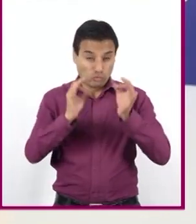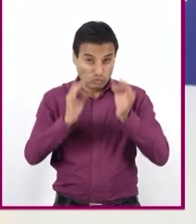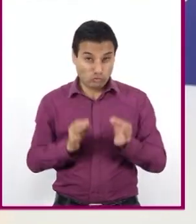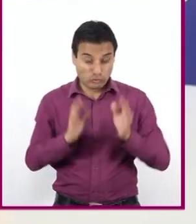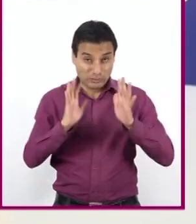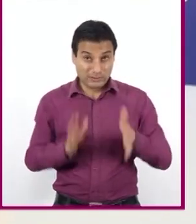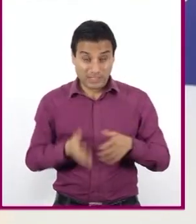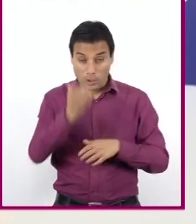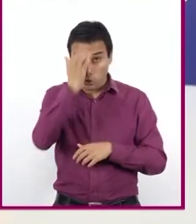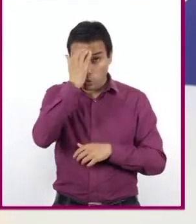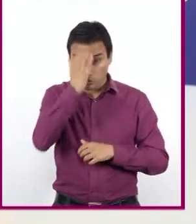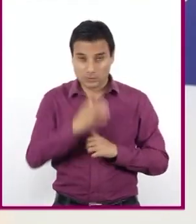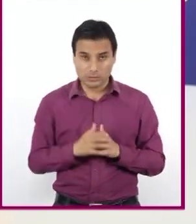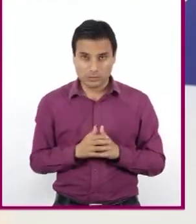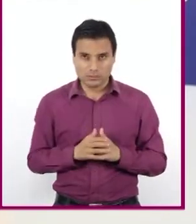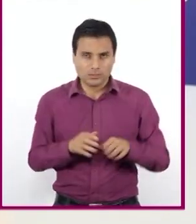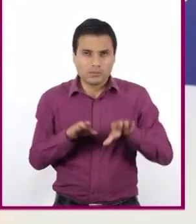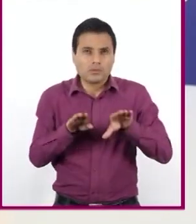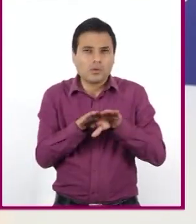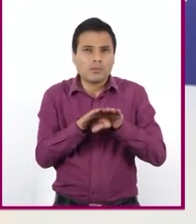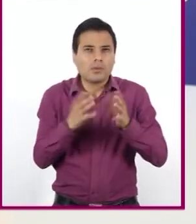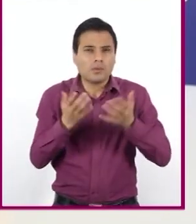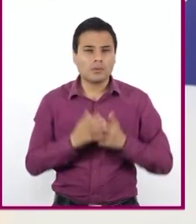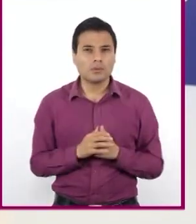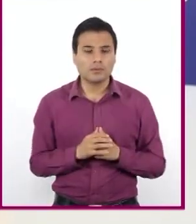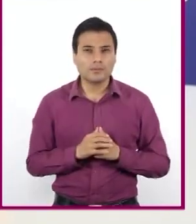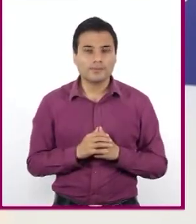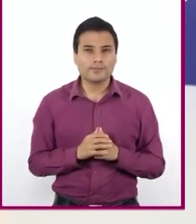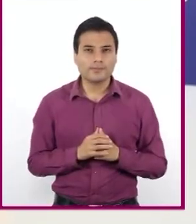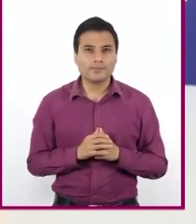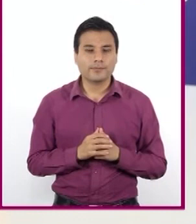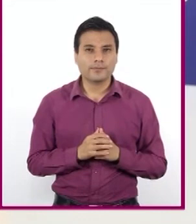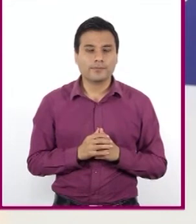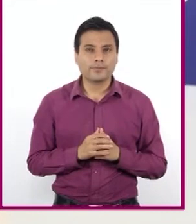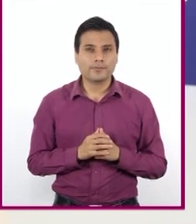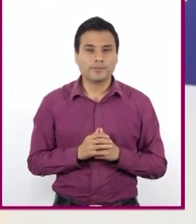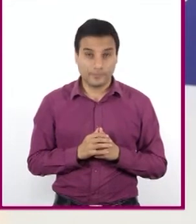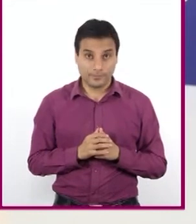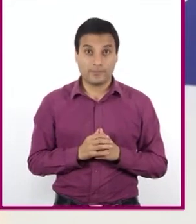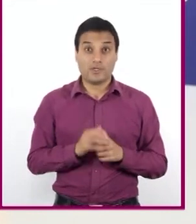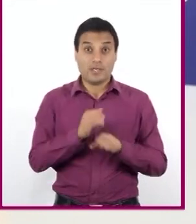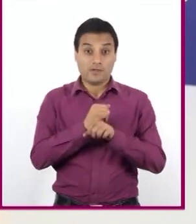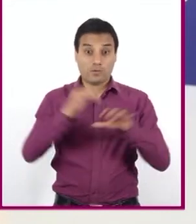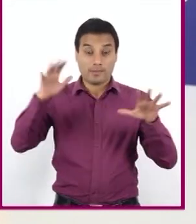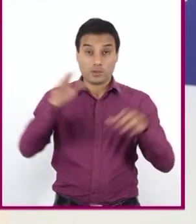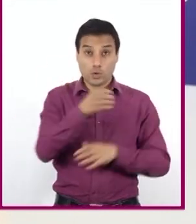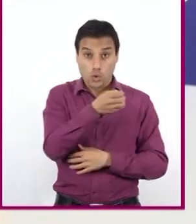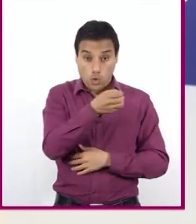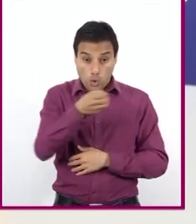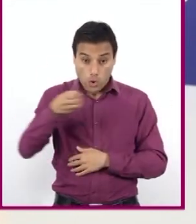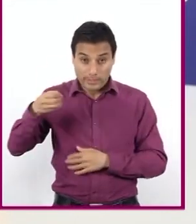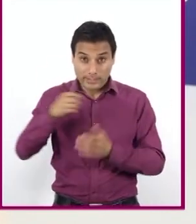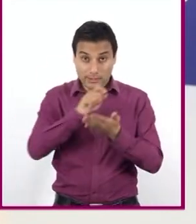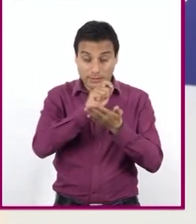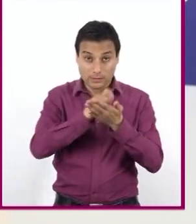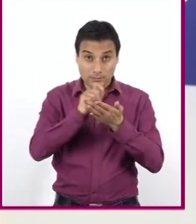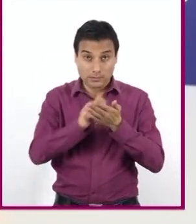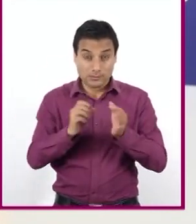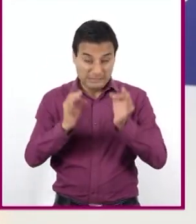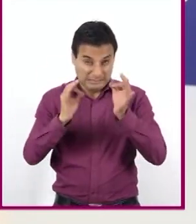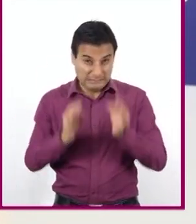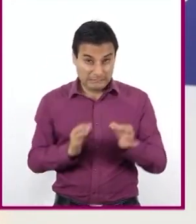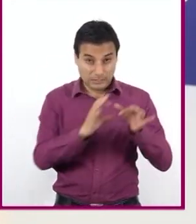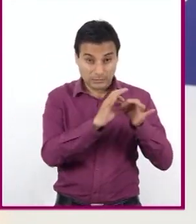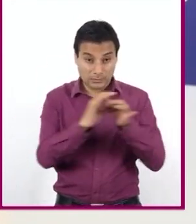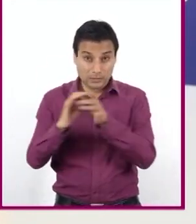a manifestarlo. Si hay coherencia en el orden de la información escrita y esta es clara